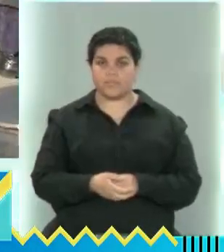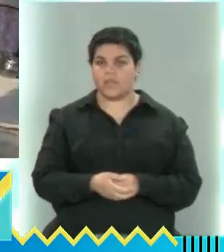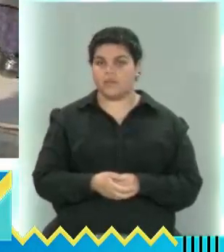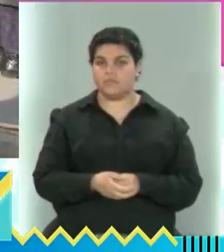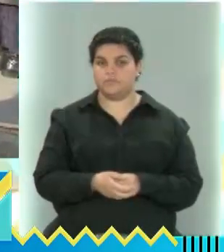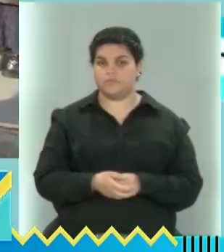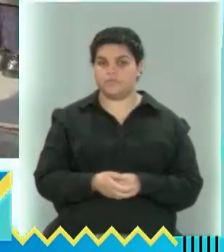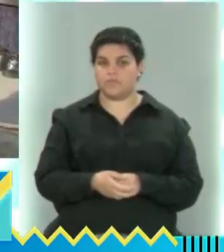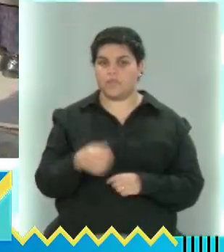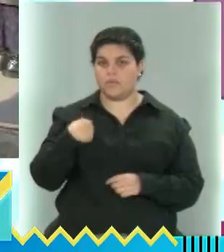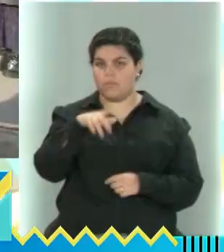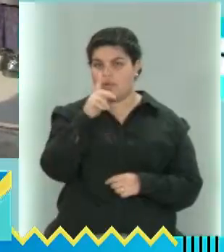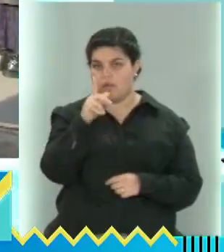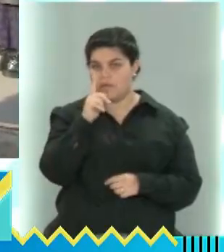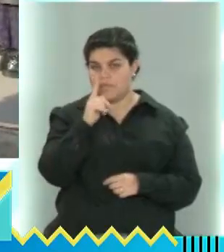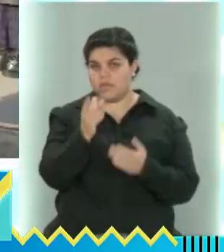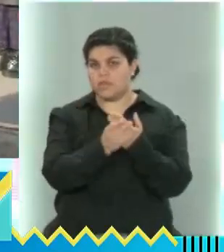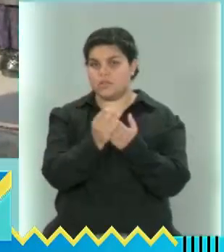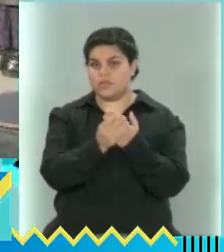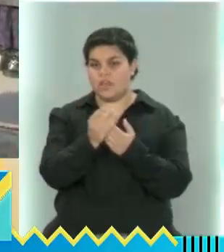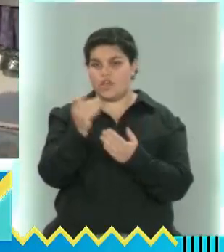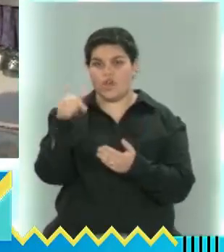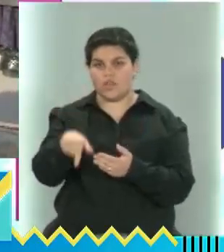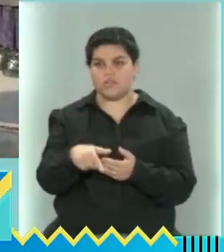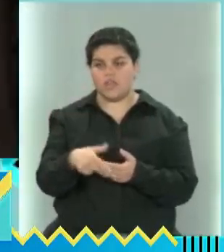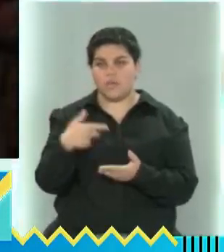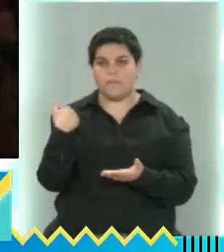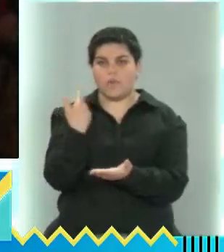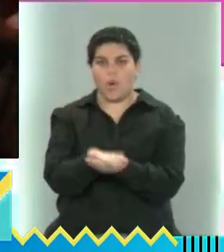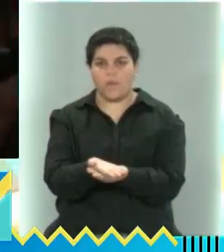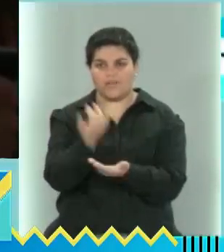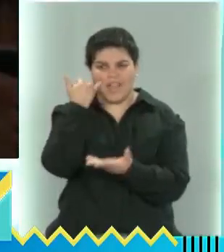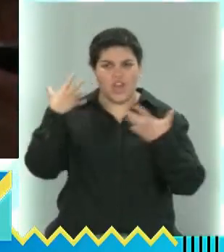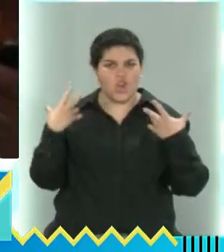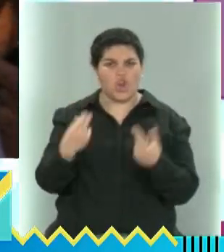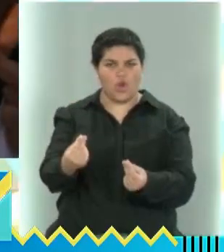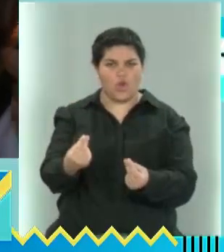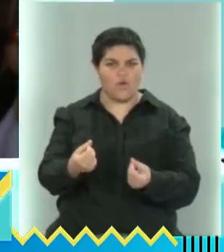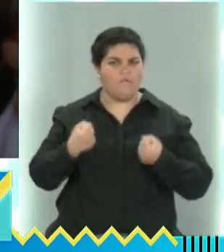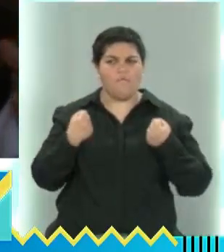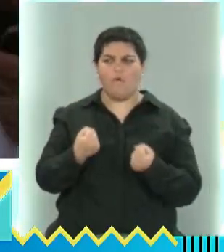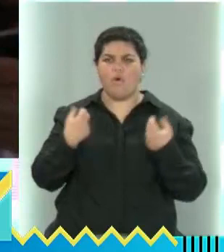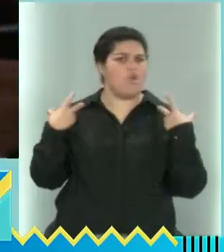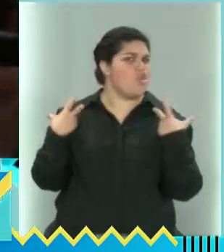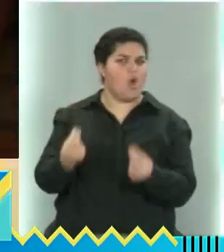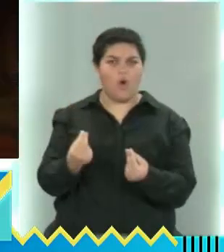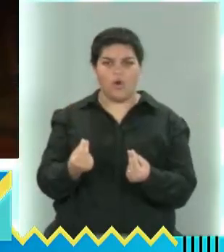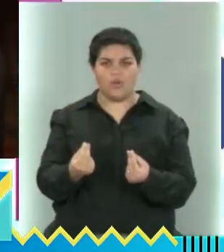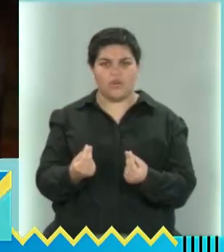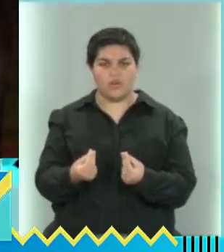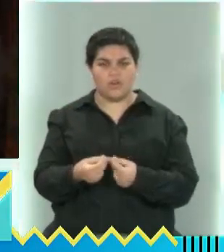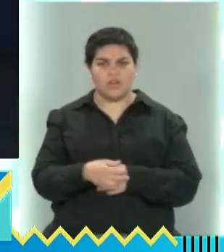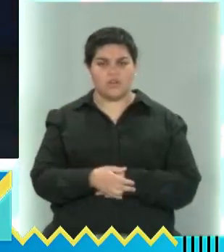tiene que estar advertido de que la propuesta que ha hecho ha sido rechazada fuertemente, que no ha tenido, digamos, ningún tipo